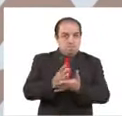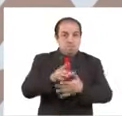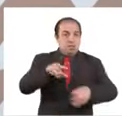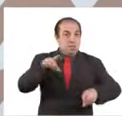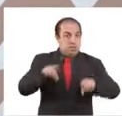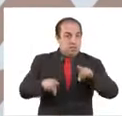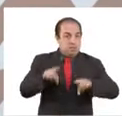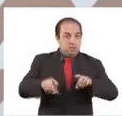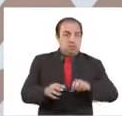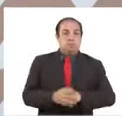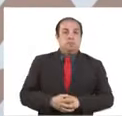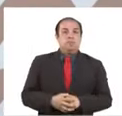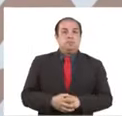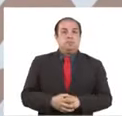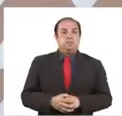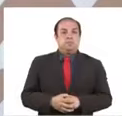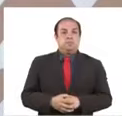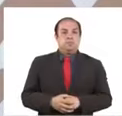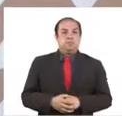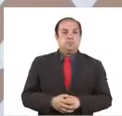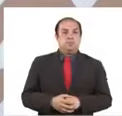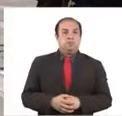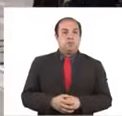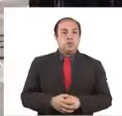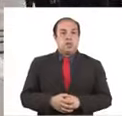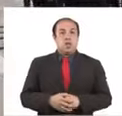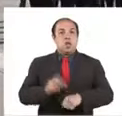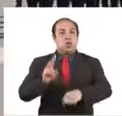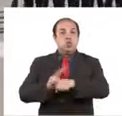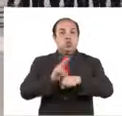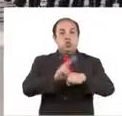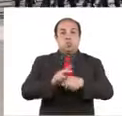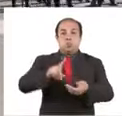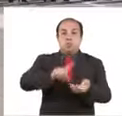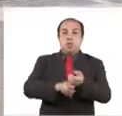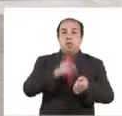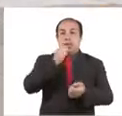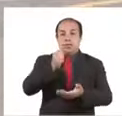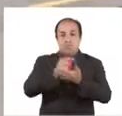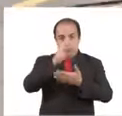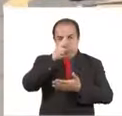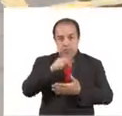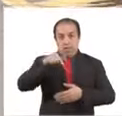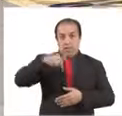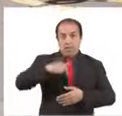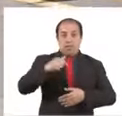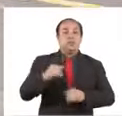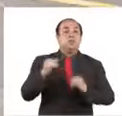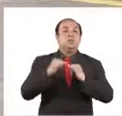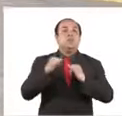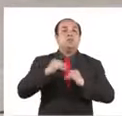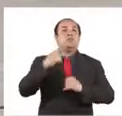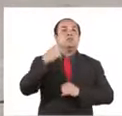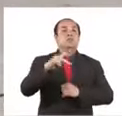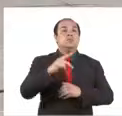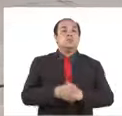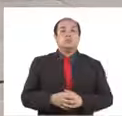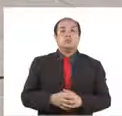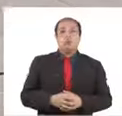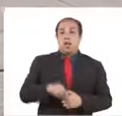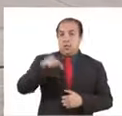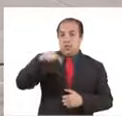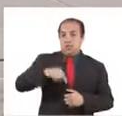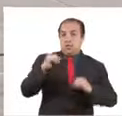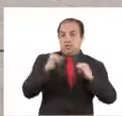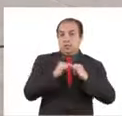depende, ser supervisores de la Policía de la Ciudad de México. Esta es su institución. Esta